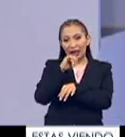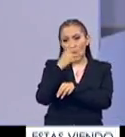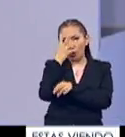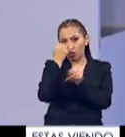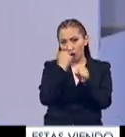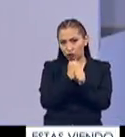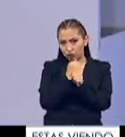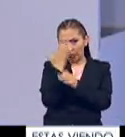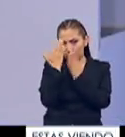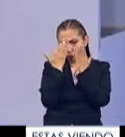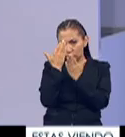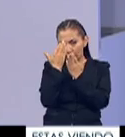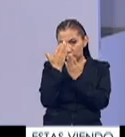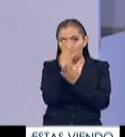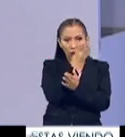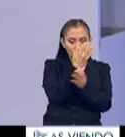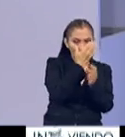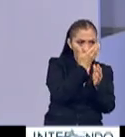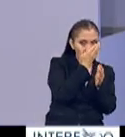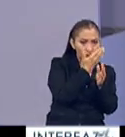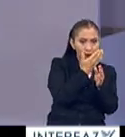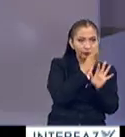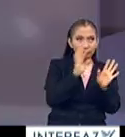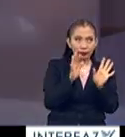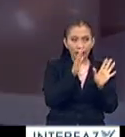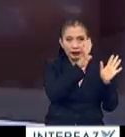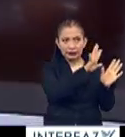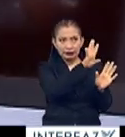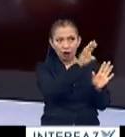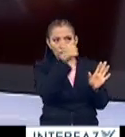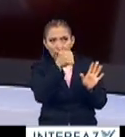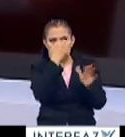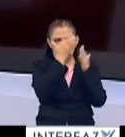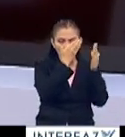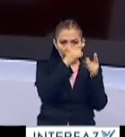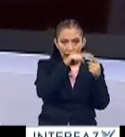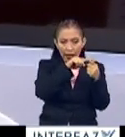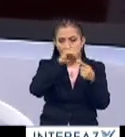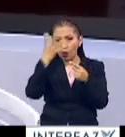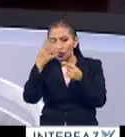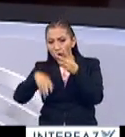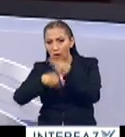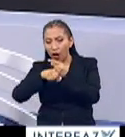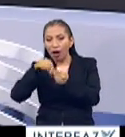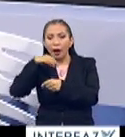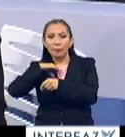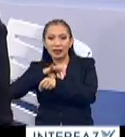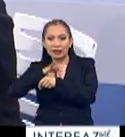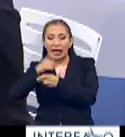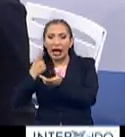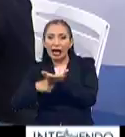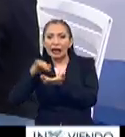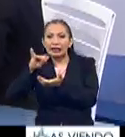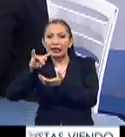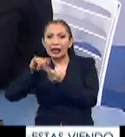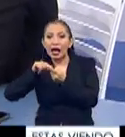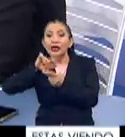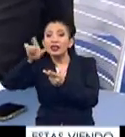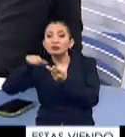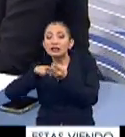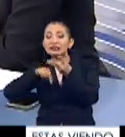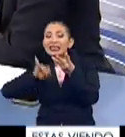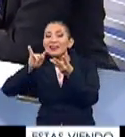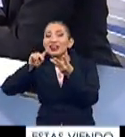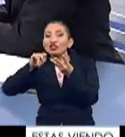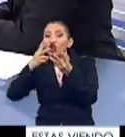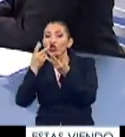4 años. Entonces, ¿más los 4 de estudio? Bueno, entre 5 y 6 de estudio y los 4 años de medicina interna, y llegan a hacer infectología, que